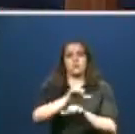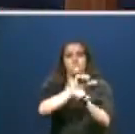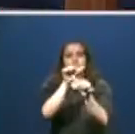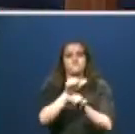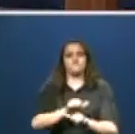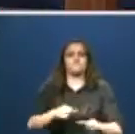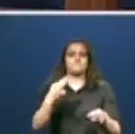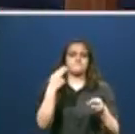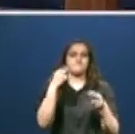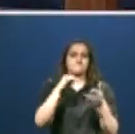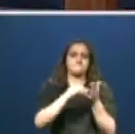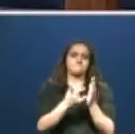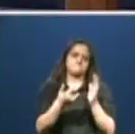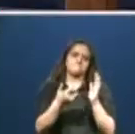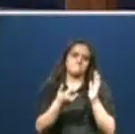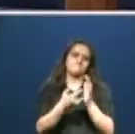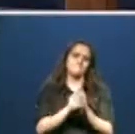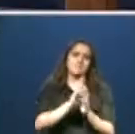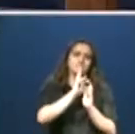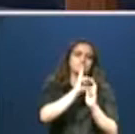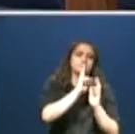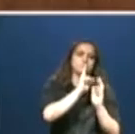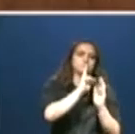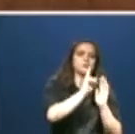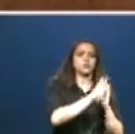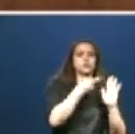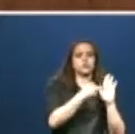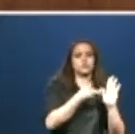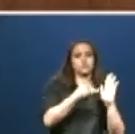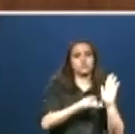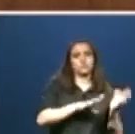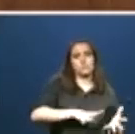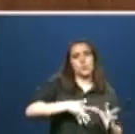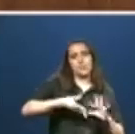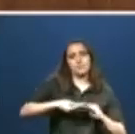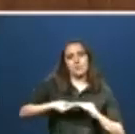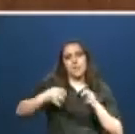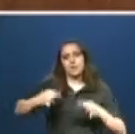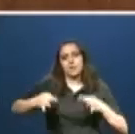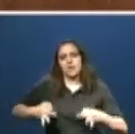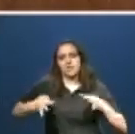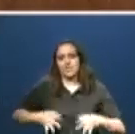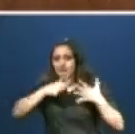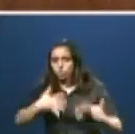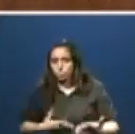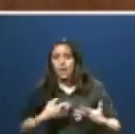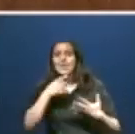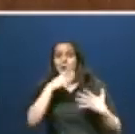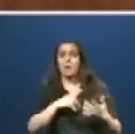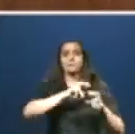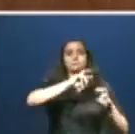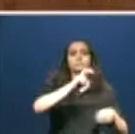o complementarias que demanda la nueva realidad la realidad actual cambiante y grave